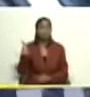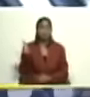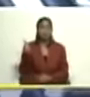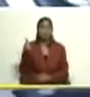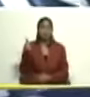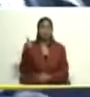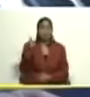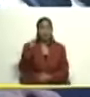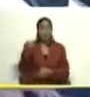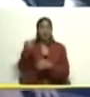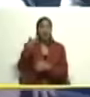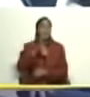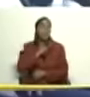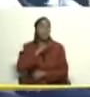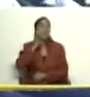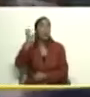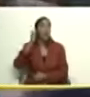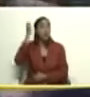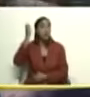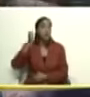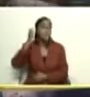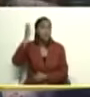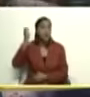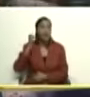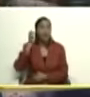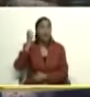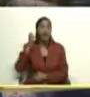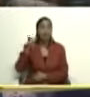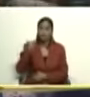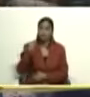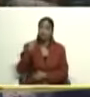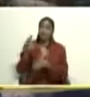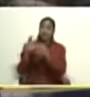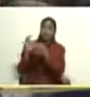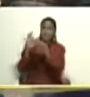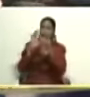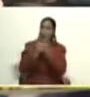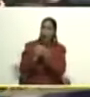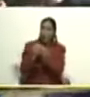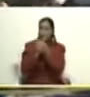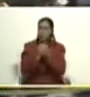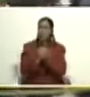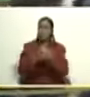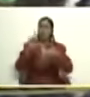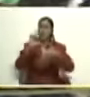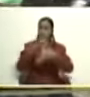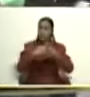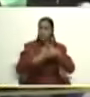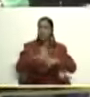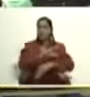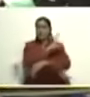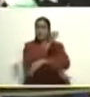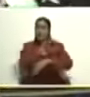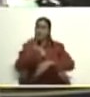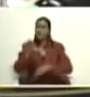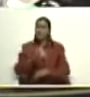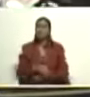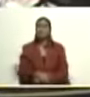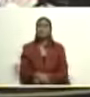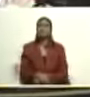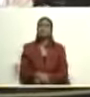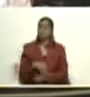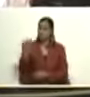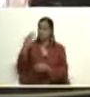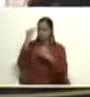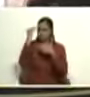europea, gran amigo de los procesos de América Latina y el Caribe, profesor Juan Carlos Monedera, nos diera un